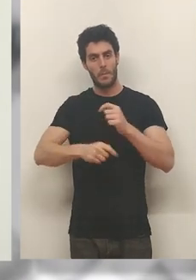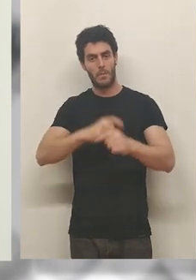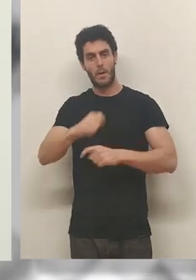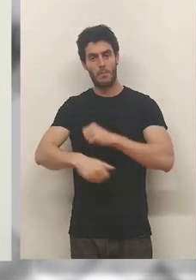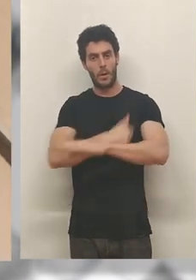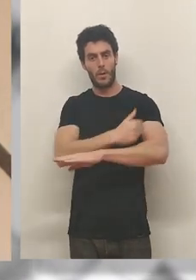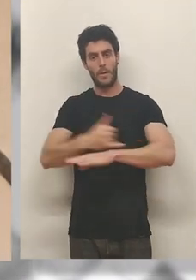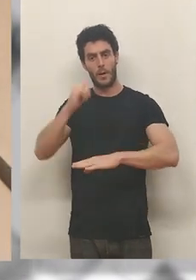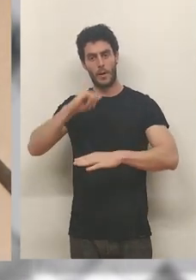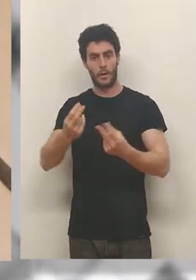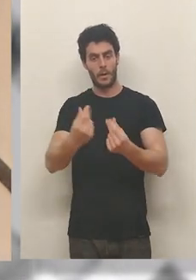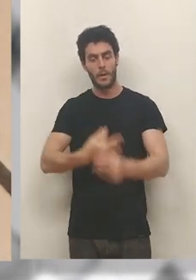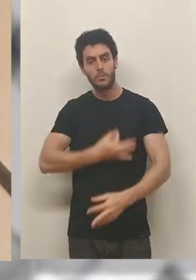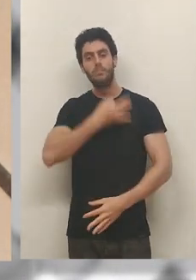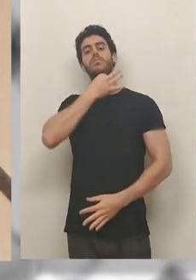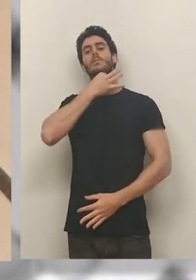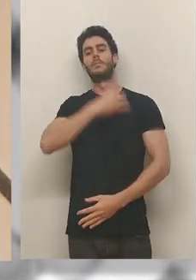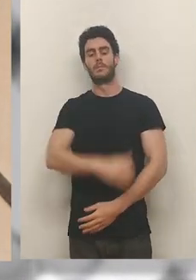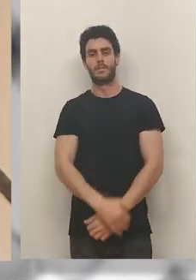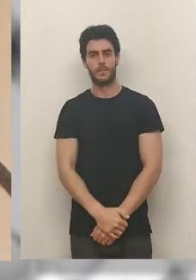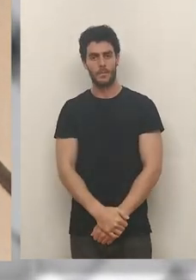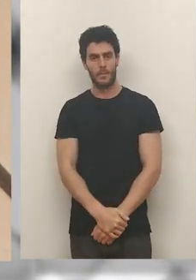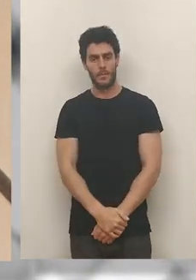del alquiler cada vez ahoga más a los riojanos.